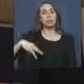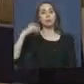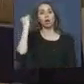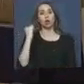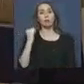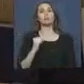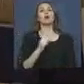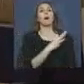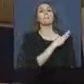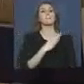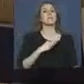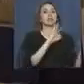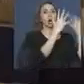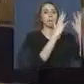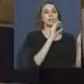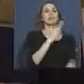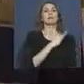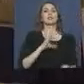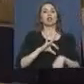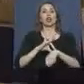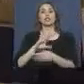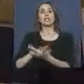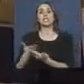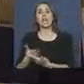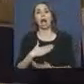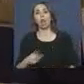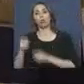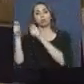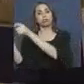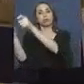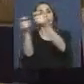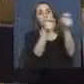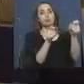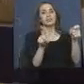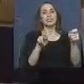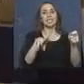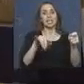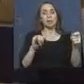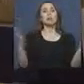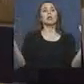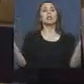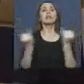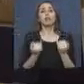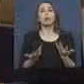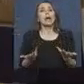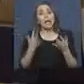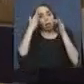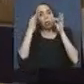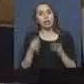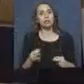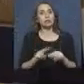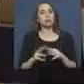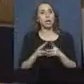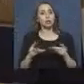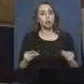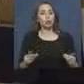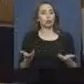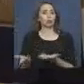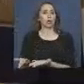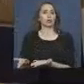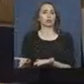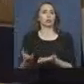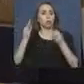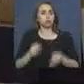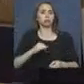Medio Ambiente, Ministerio de Salud y sus respectivos seremías, para que informen respecto a las medidas que han adoptado para solucionar el problema de manera definitiva.